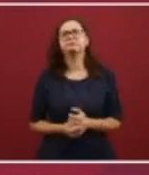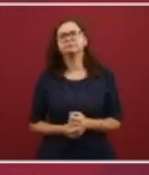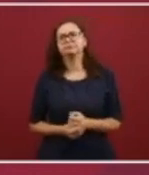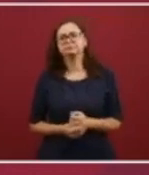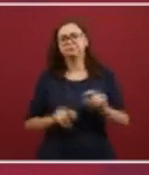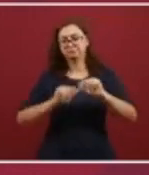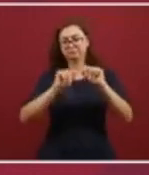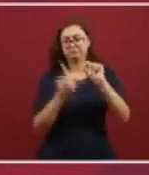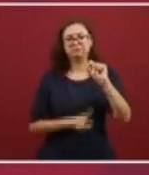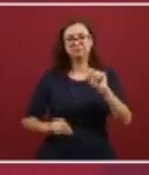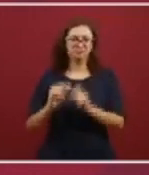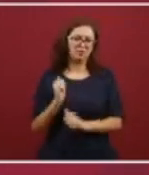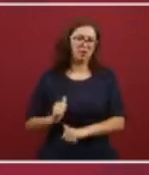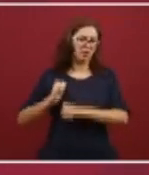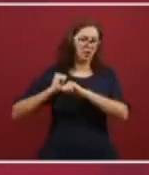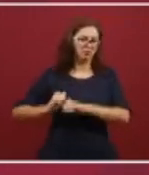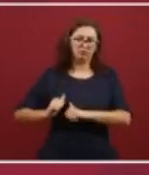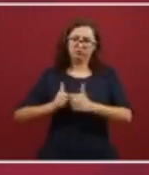soberanía,